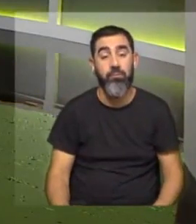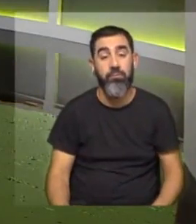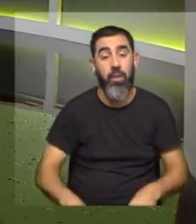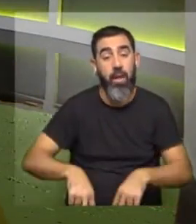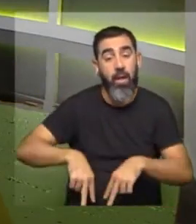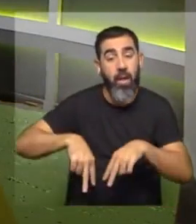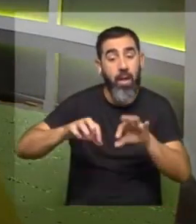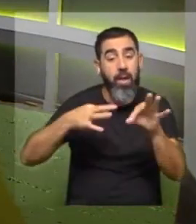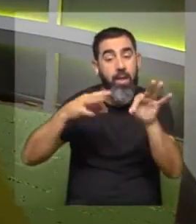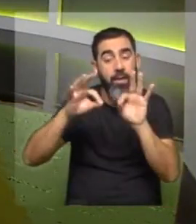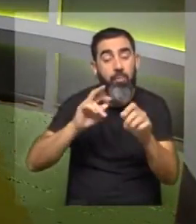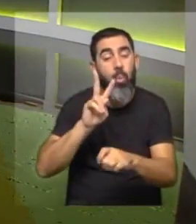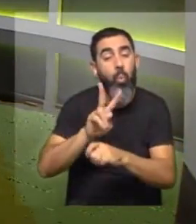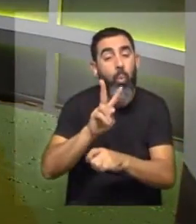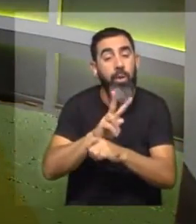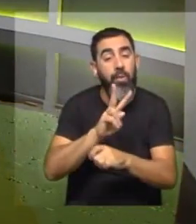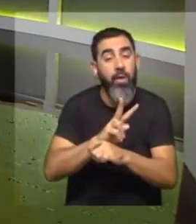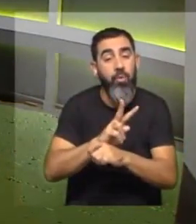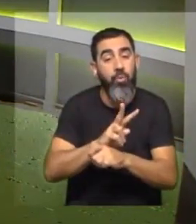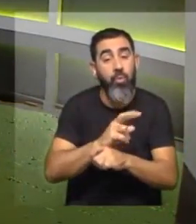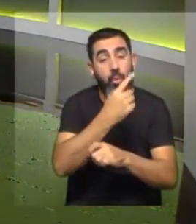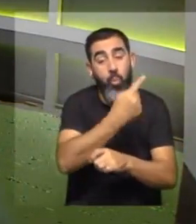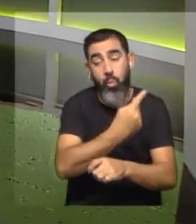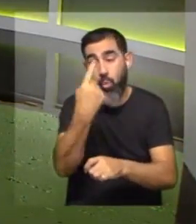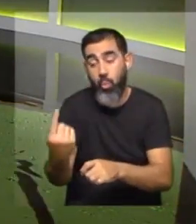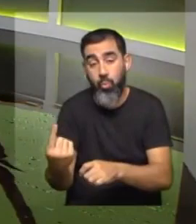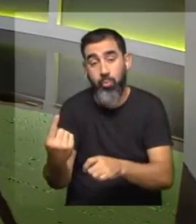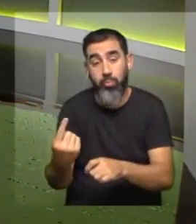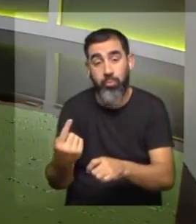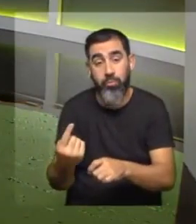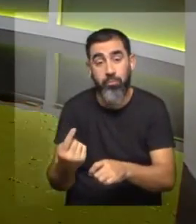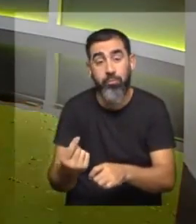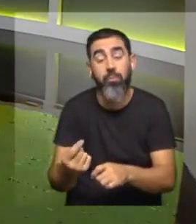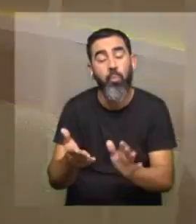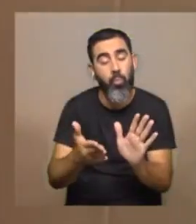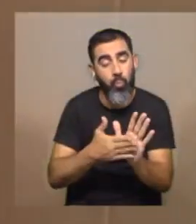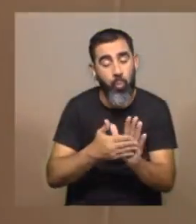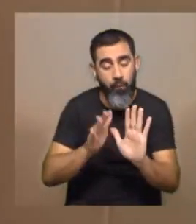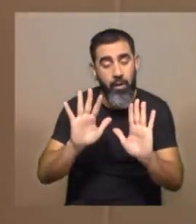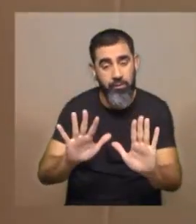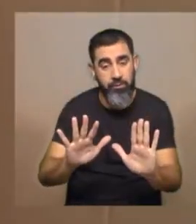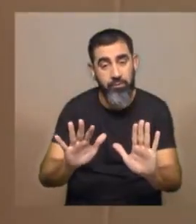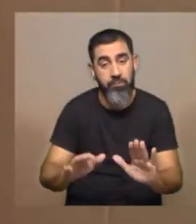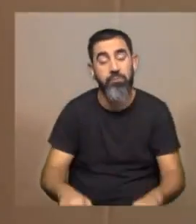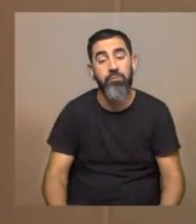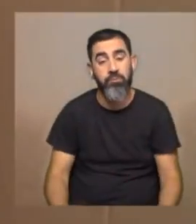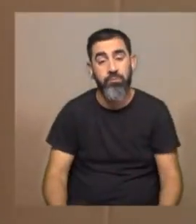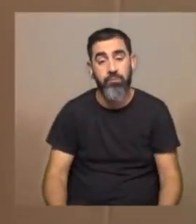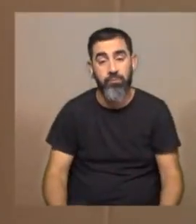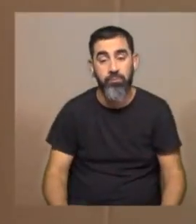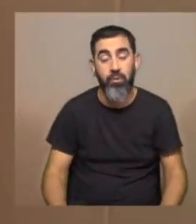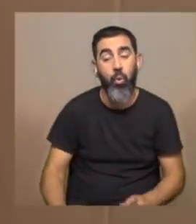en detalle el cuidado que se le brindaba en uno y otro sector y desafortunadamente comprobamos eso, comprobamos que